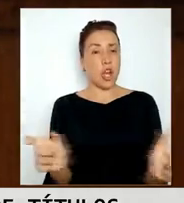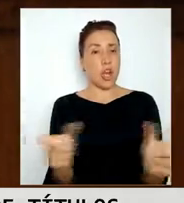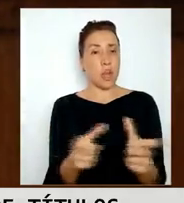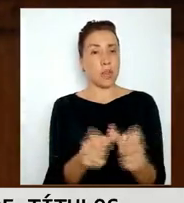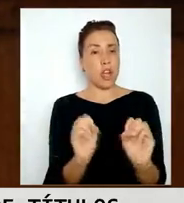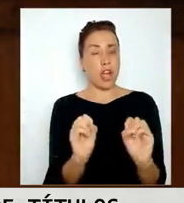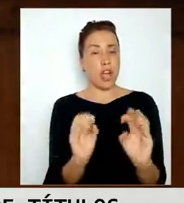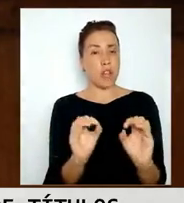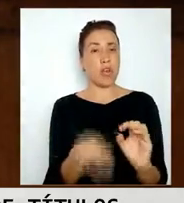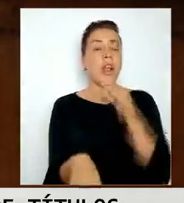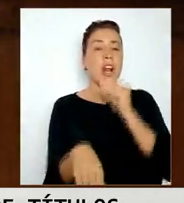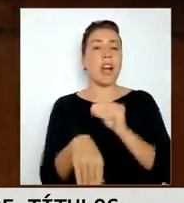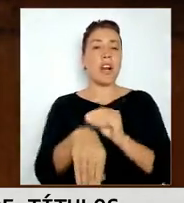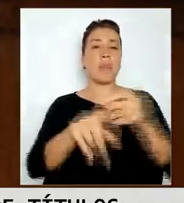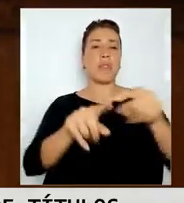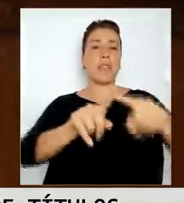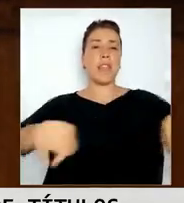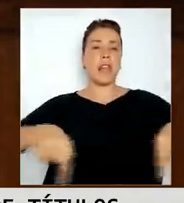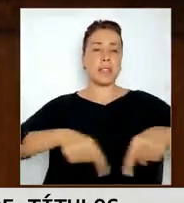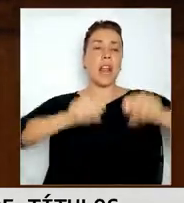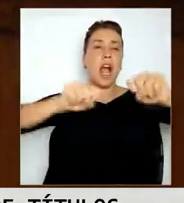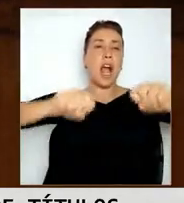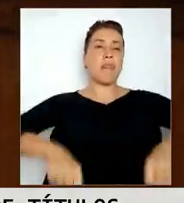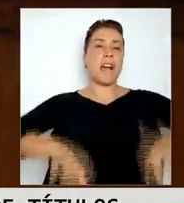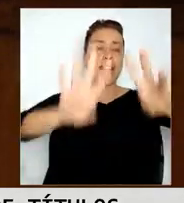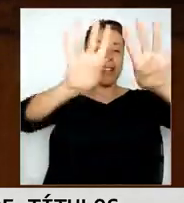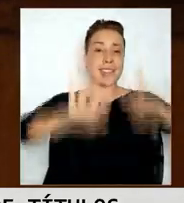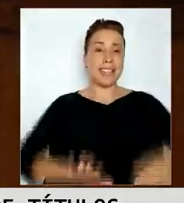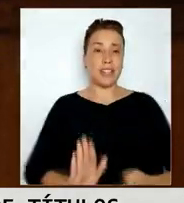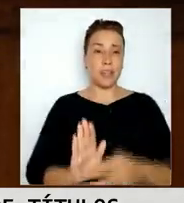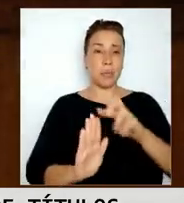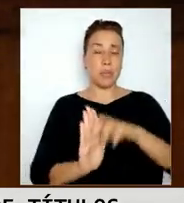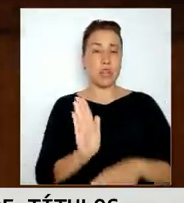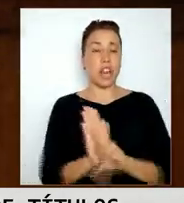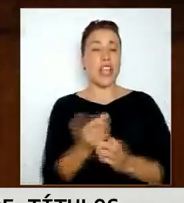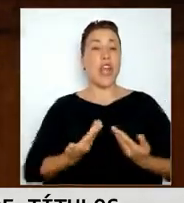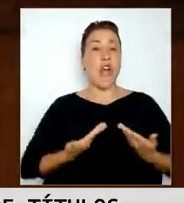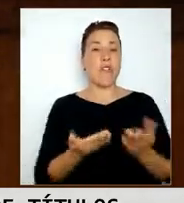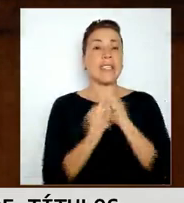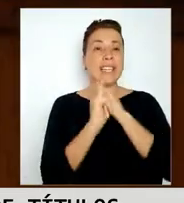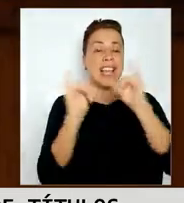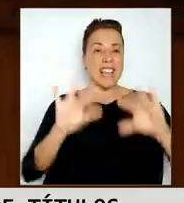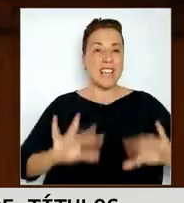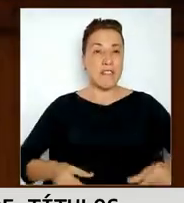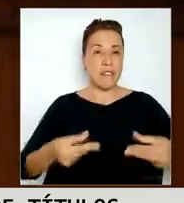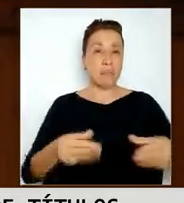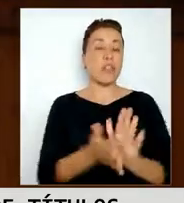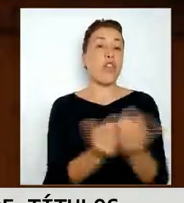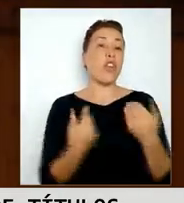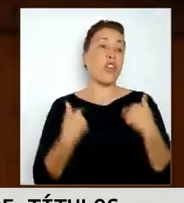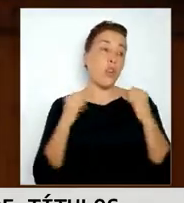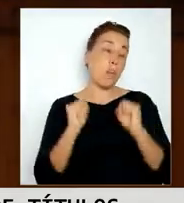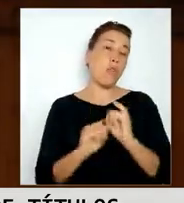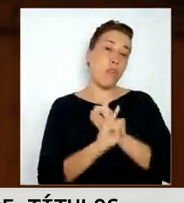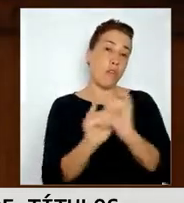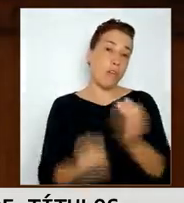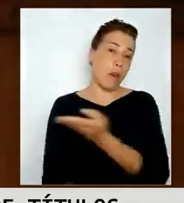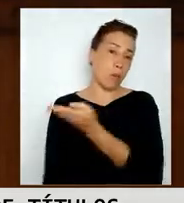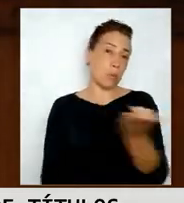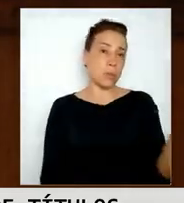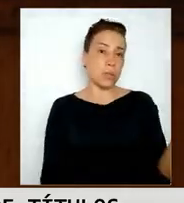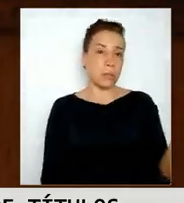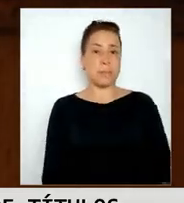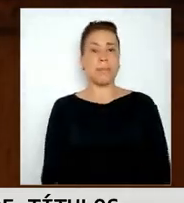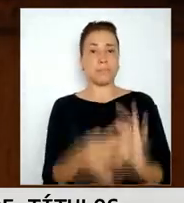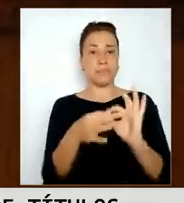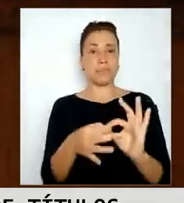la sala aprobar el texto del proyecto de ley propuesto en el informe Eso es todo cuanto puedo informar a ustedes Muchas gracias